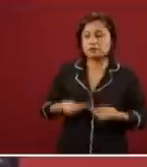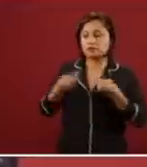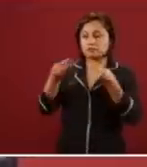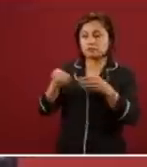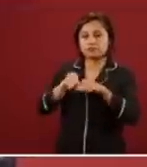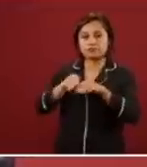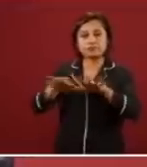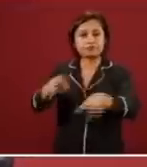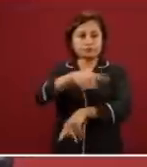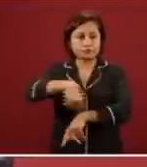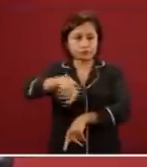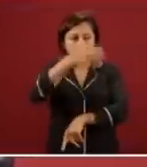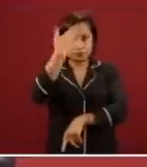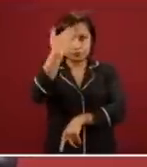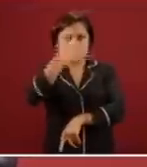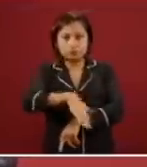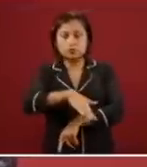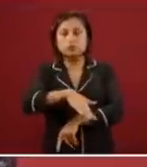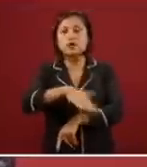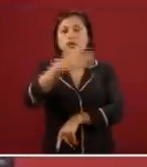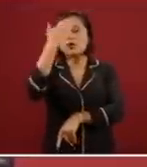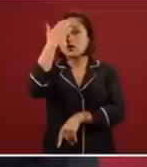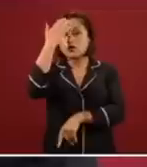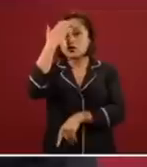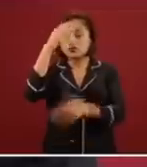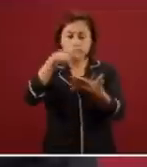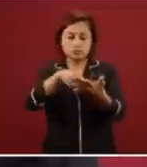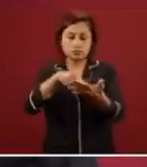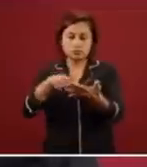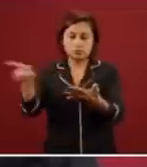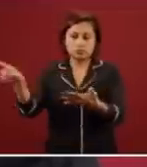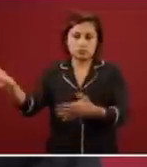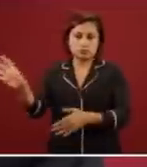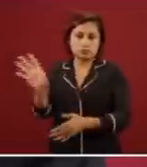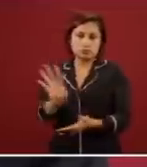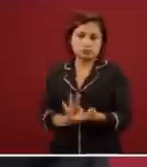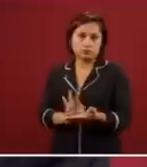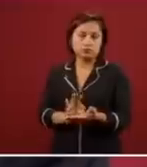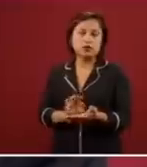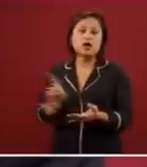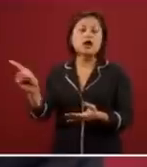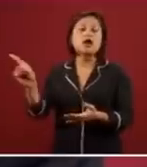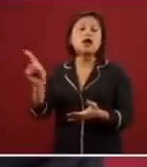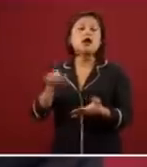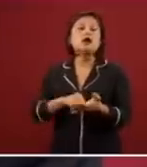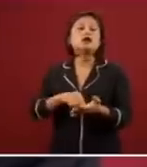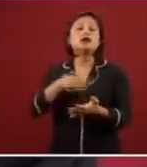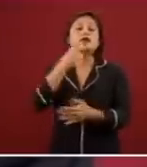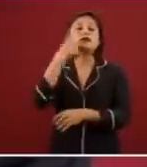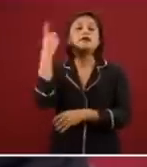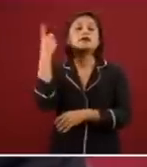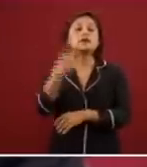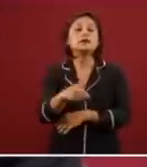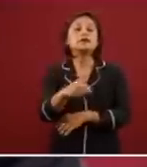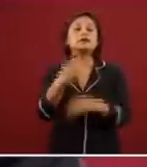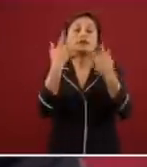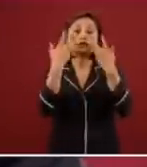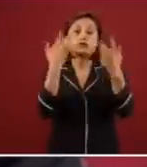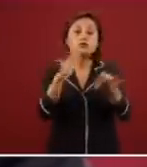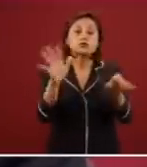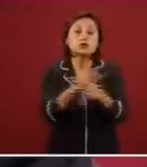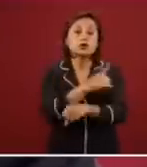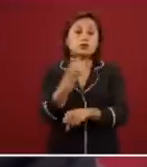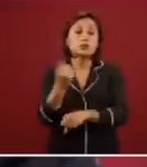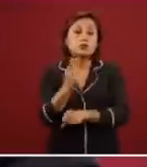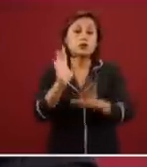su renuncia, su retiro, y yo lo informé, lo notifiqué, como lo